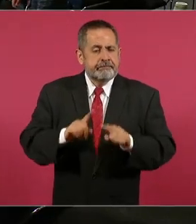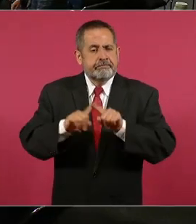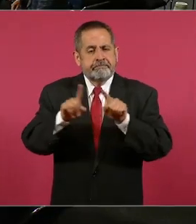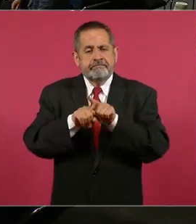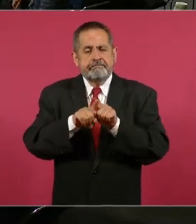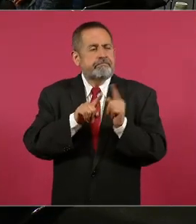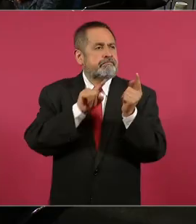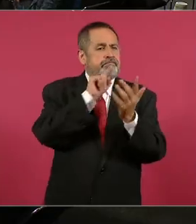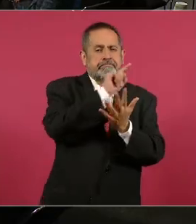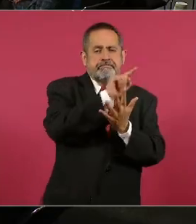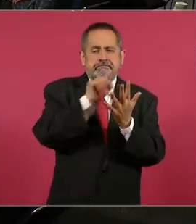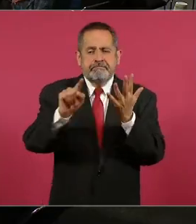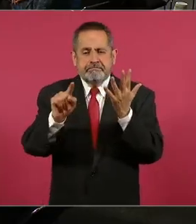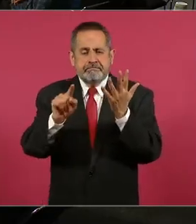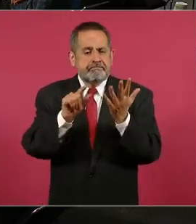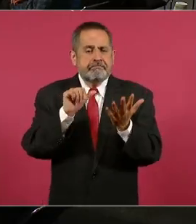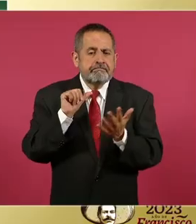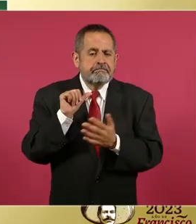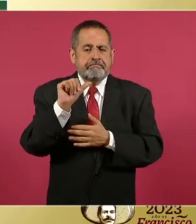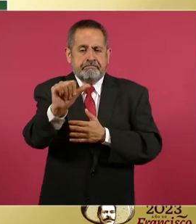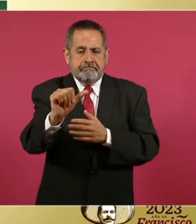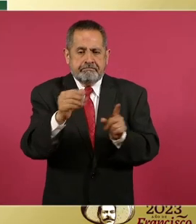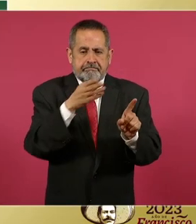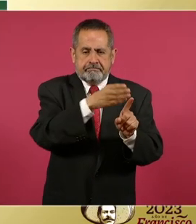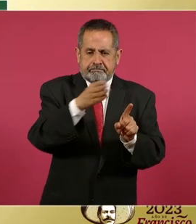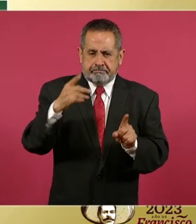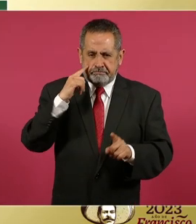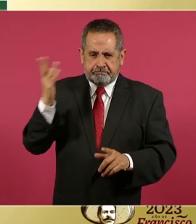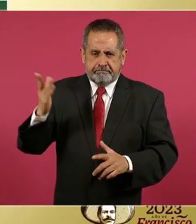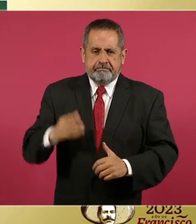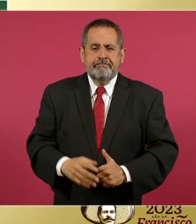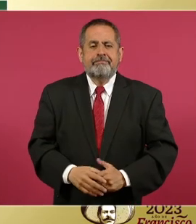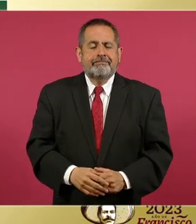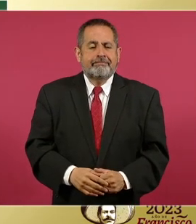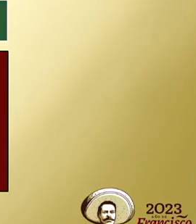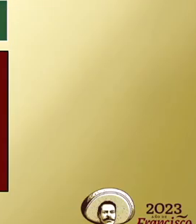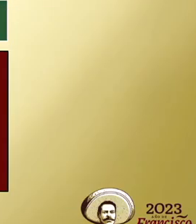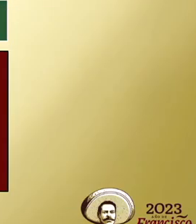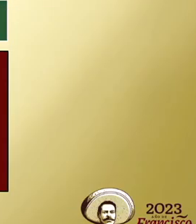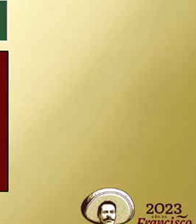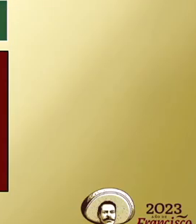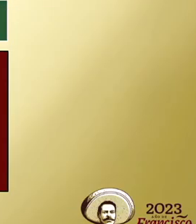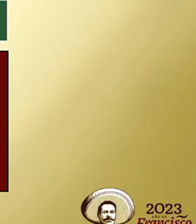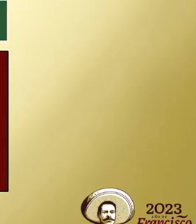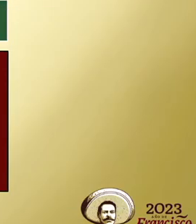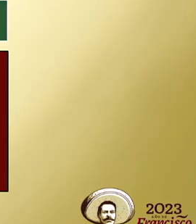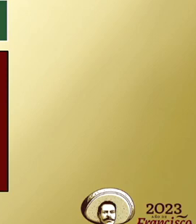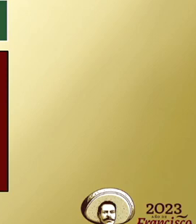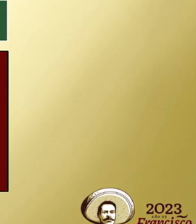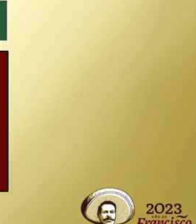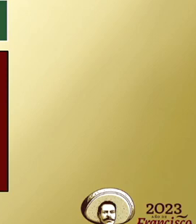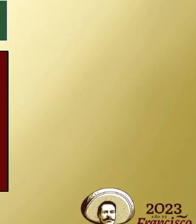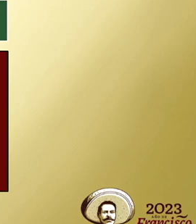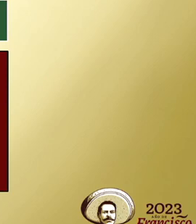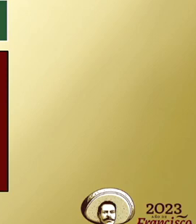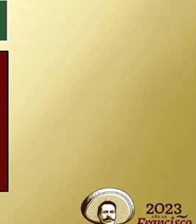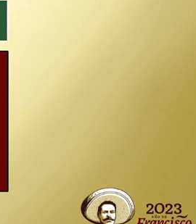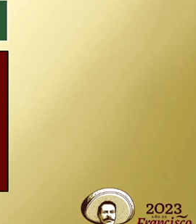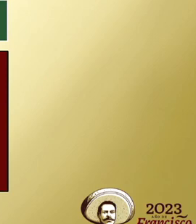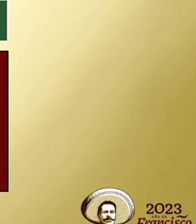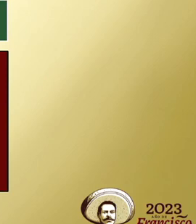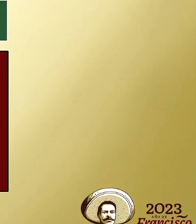todas las áreas, los puntos donde llegaremos, toda la infraestructura que es de los aeropuertos donde se